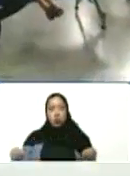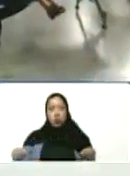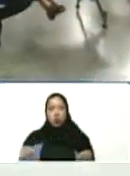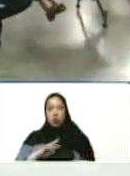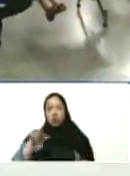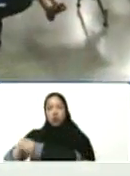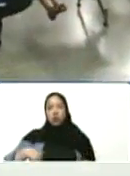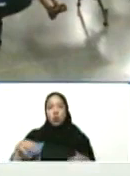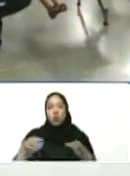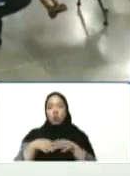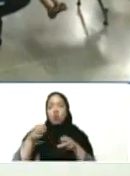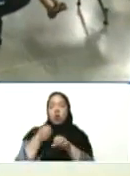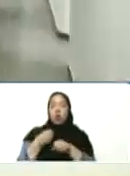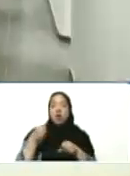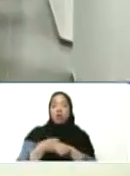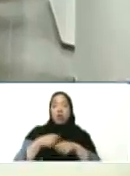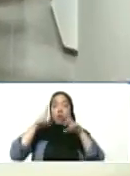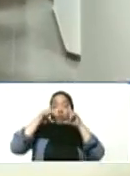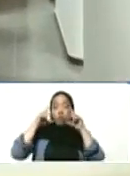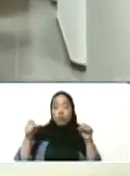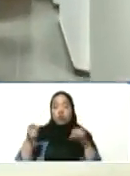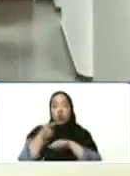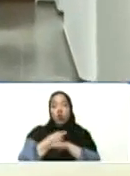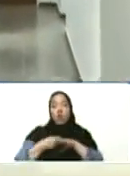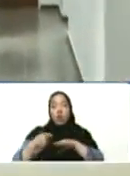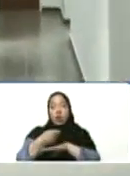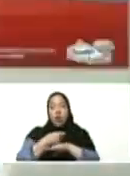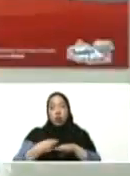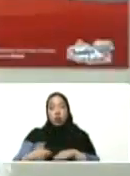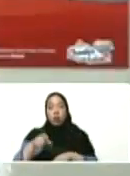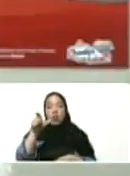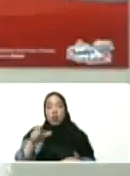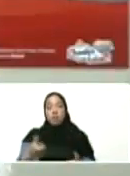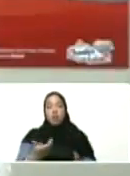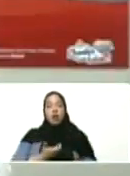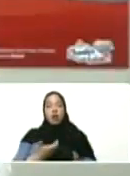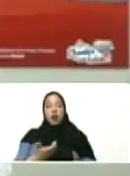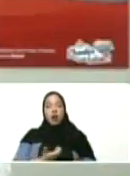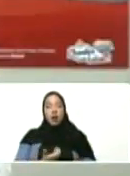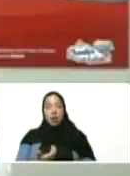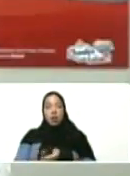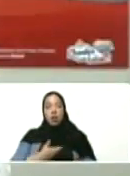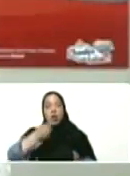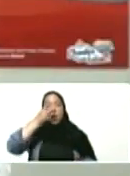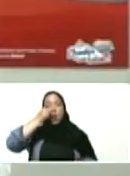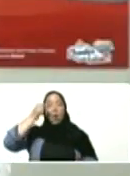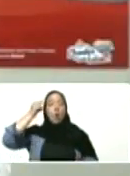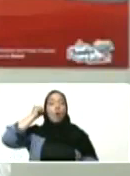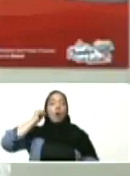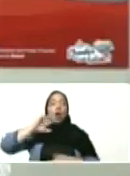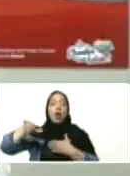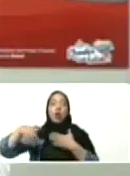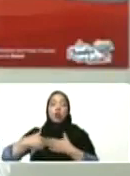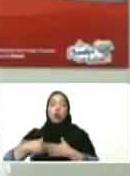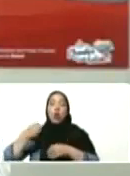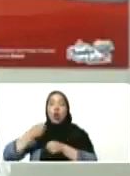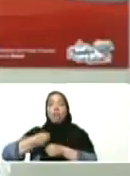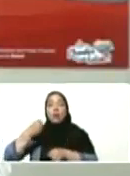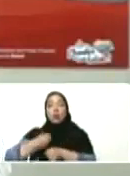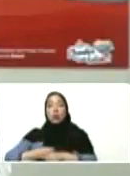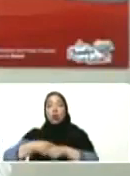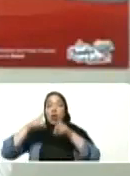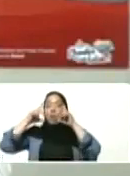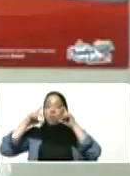nuestro equipo de trabajo, gobernadores, gobernadoras, alcaldes, alcaldesas, toda la maquinaria, todo el